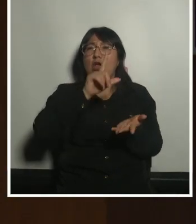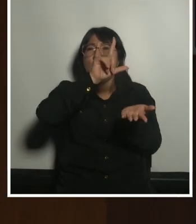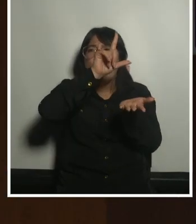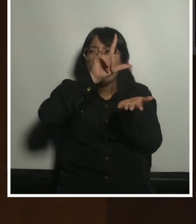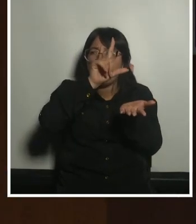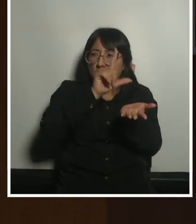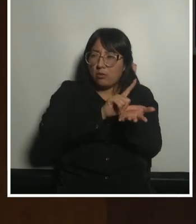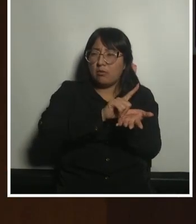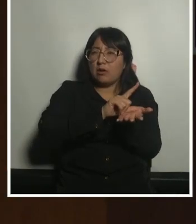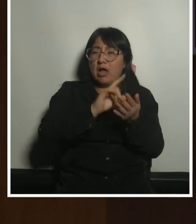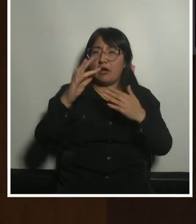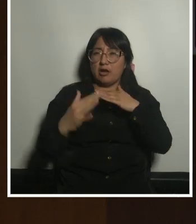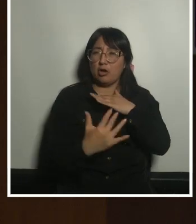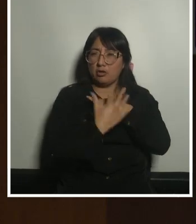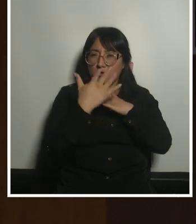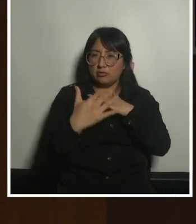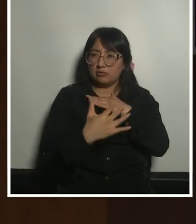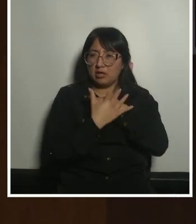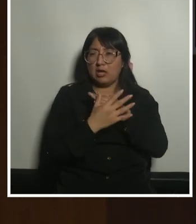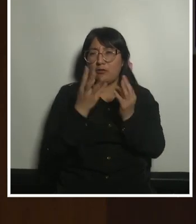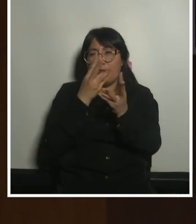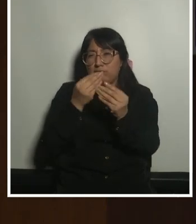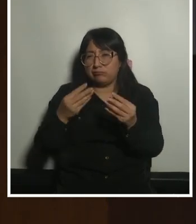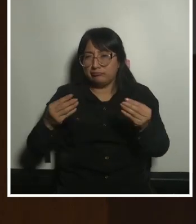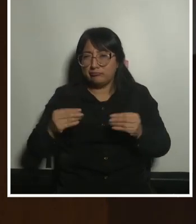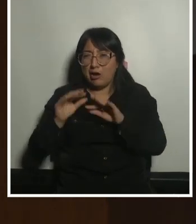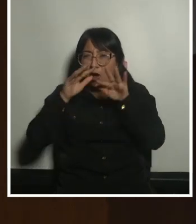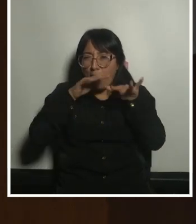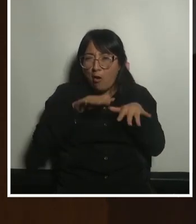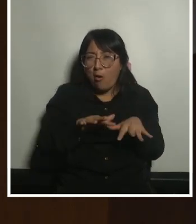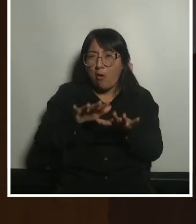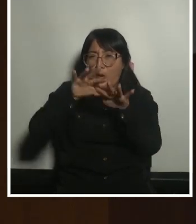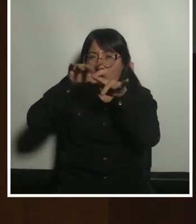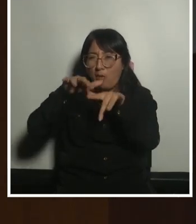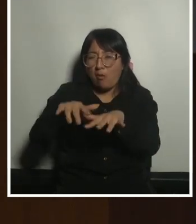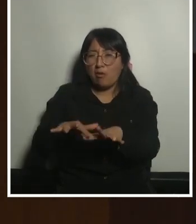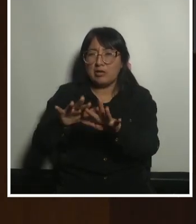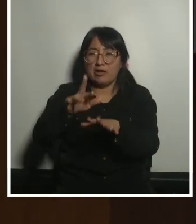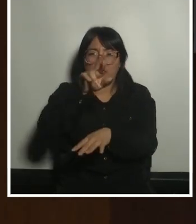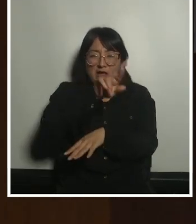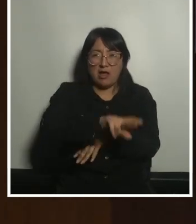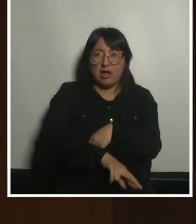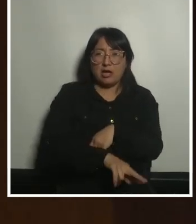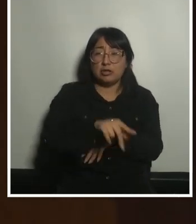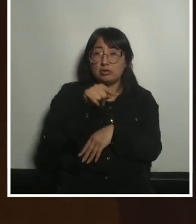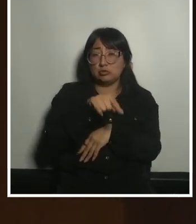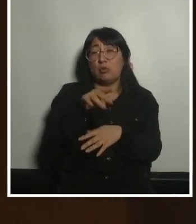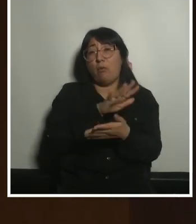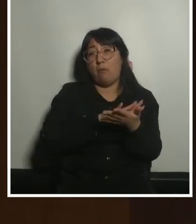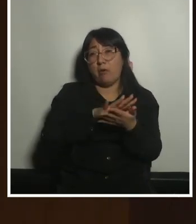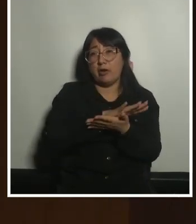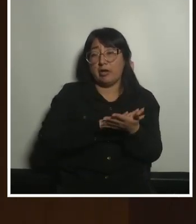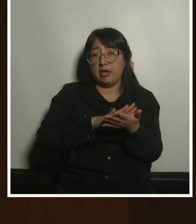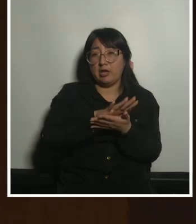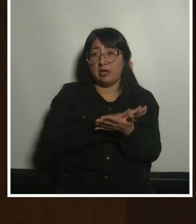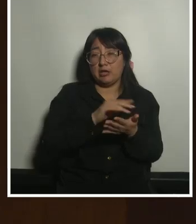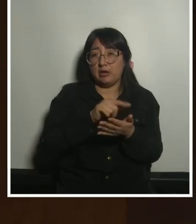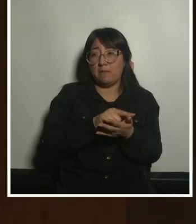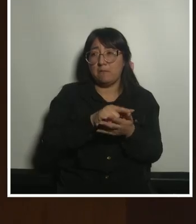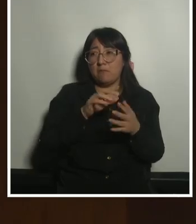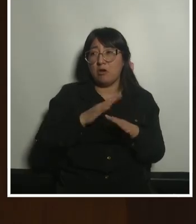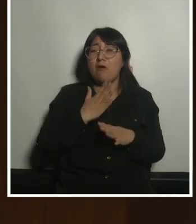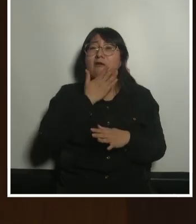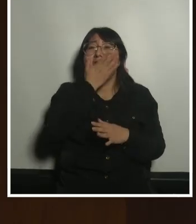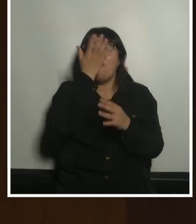estuarios micromareales, el dominio del oleaje, hacia el sur el dominio, ¿cierto?, de la herencia glaciar,